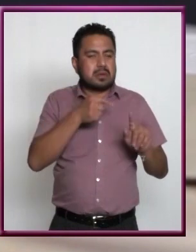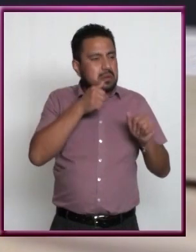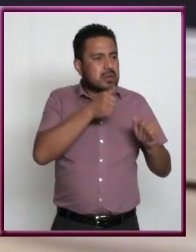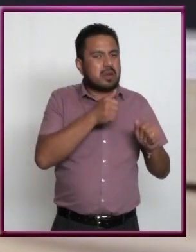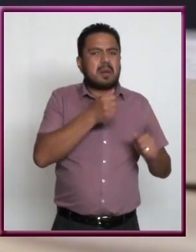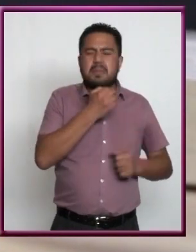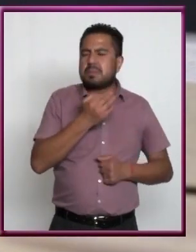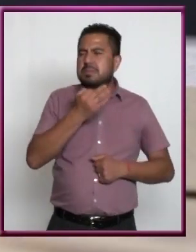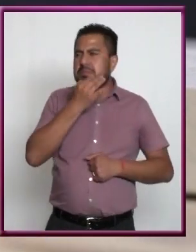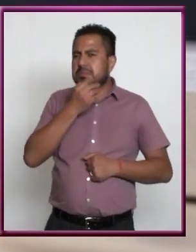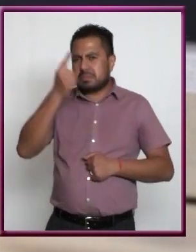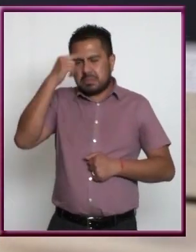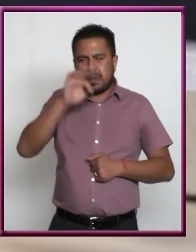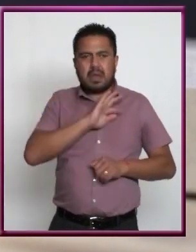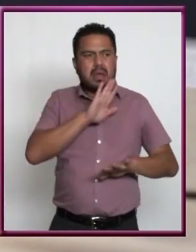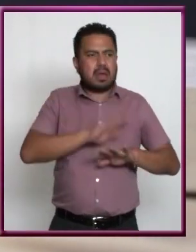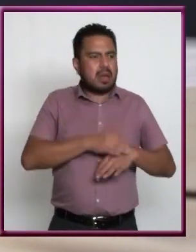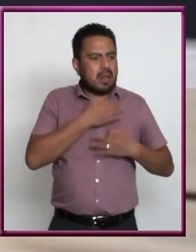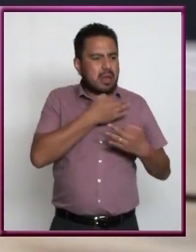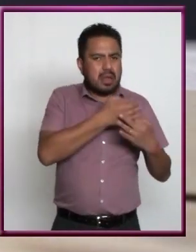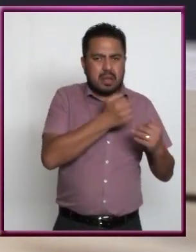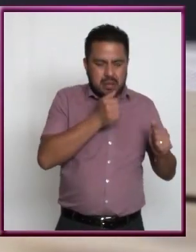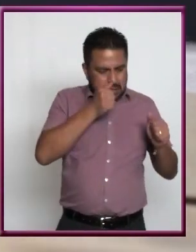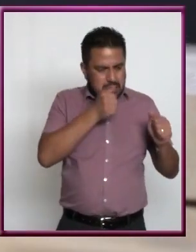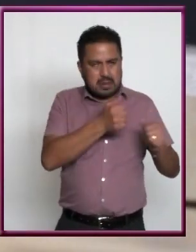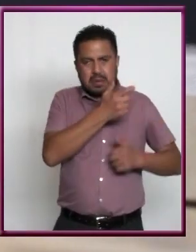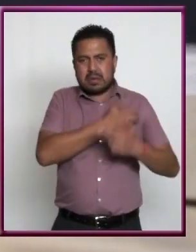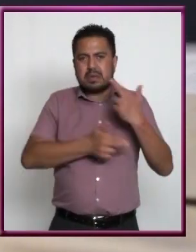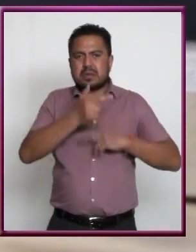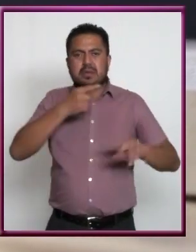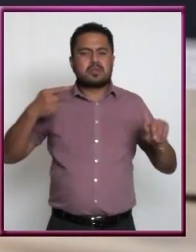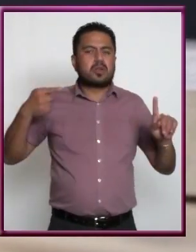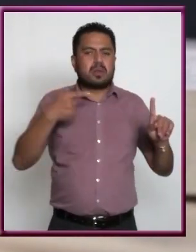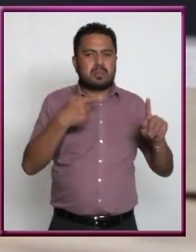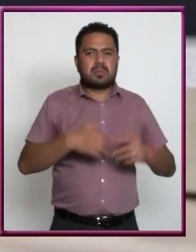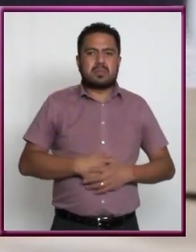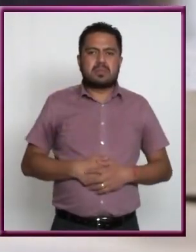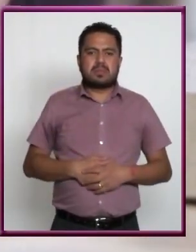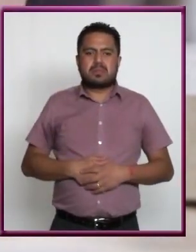ellas por unos minutos para traer tu atención de regreso al objetivo.